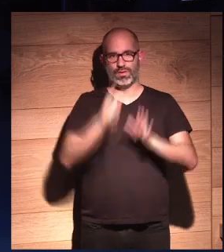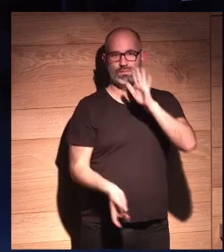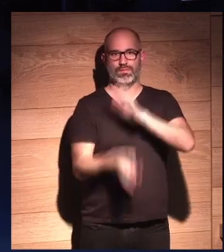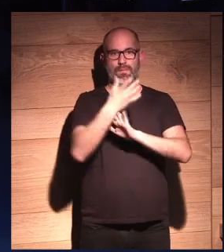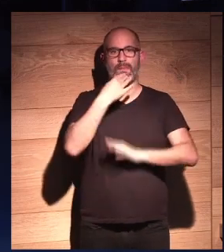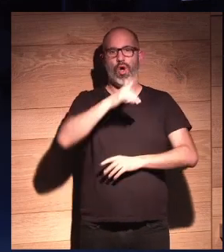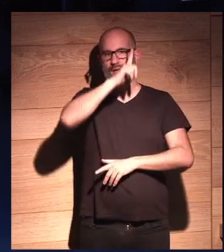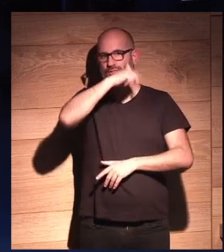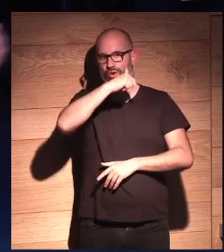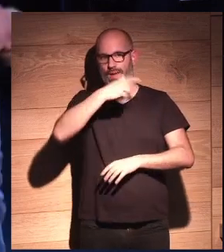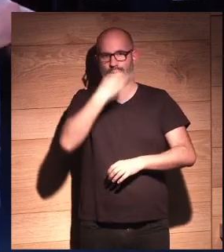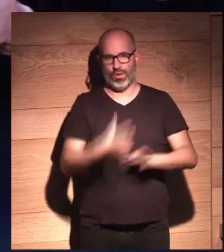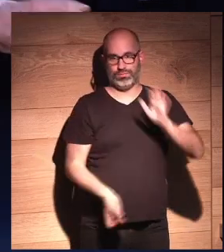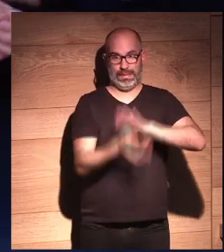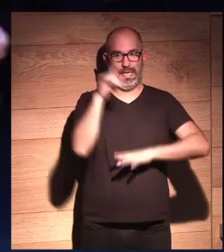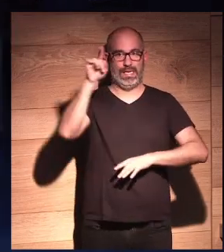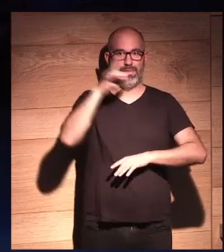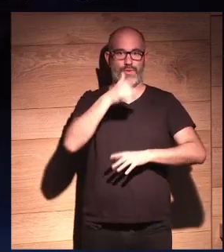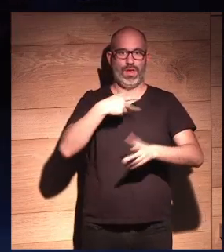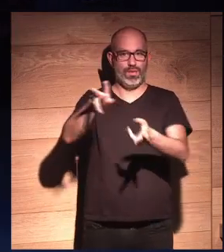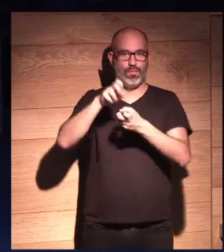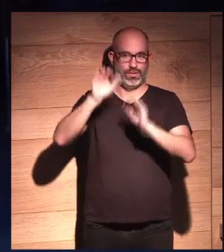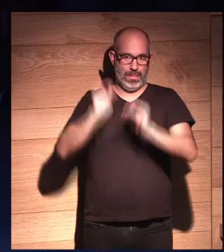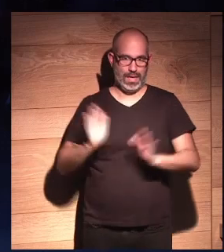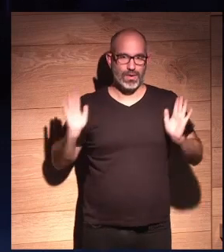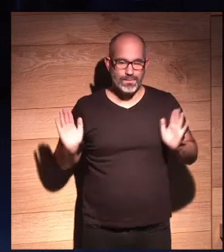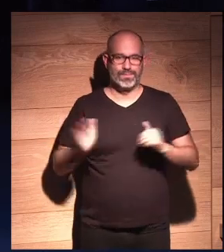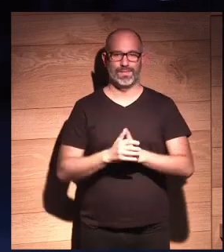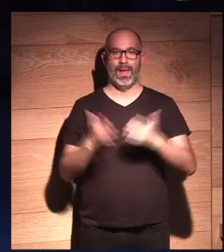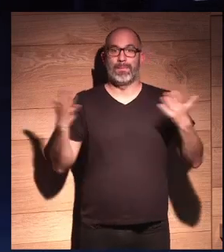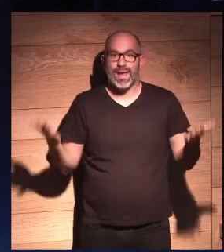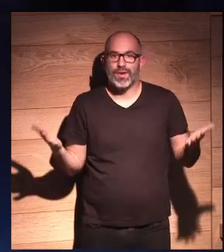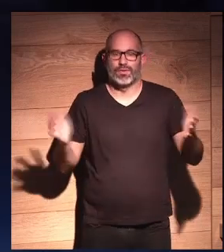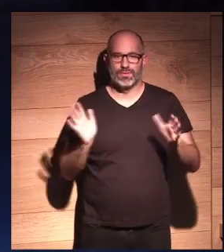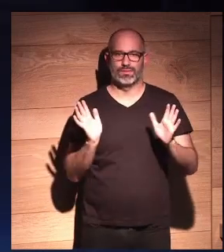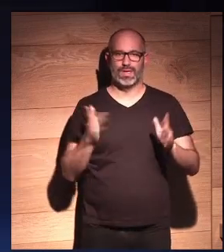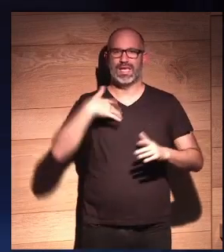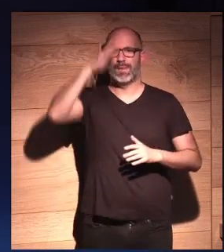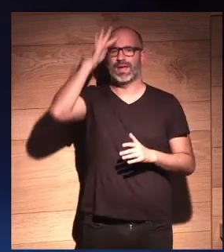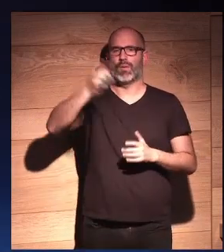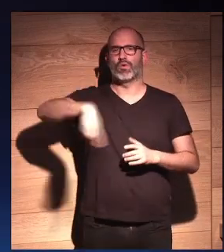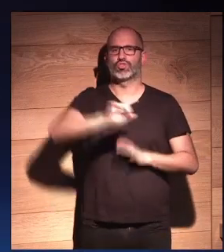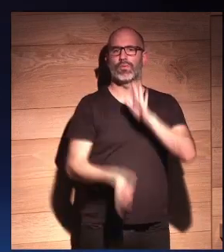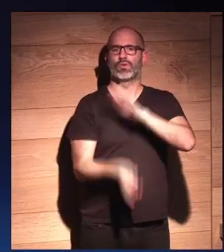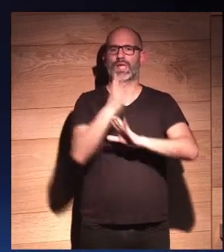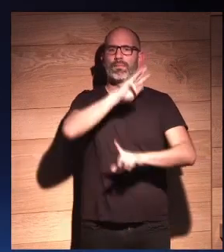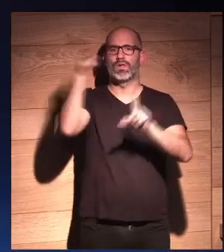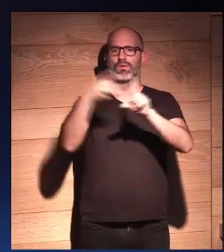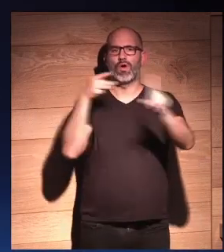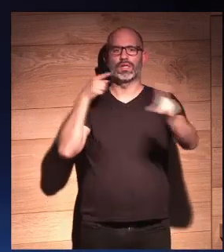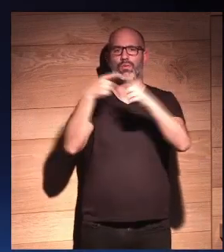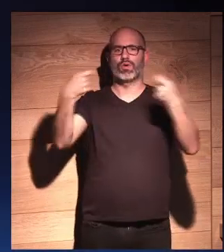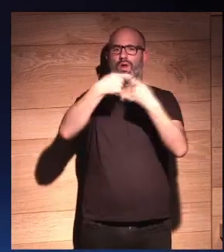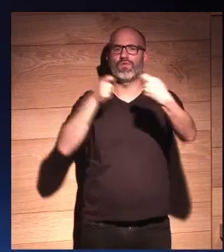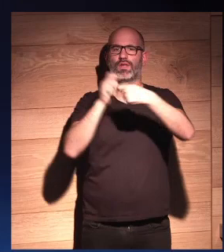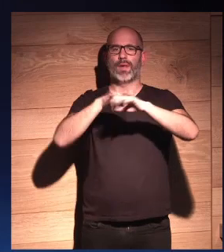Estonia, por tema de impuestos y esas cosas también. Pero bueno, imaginaos que vosotros montáis una plataforma de crowdfunding donde